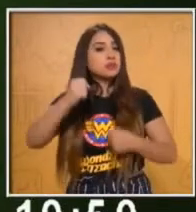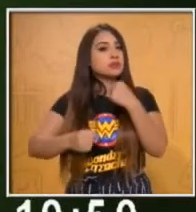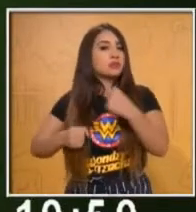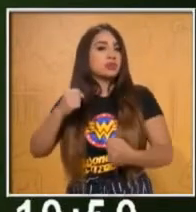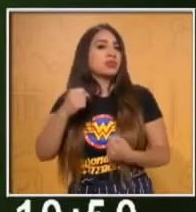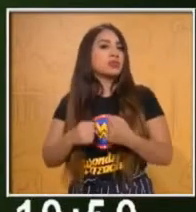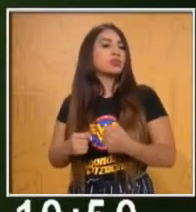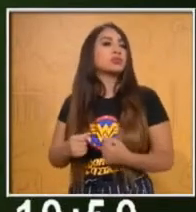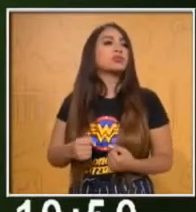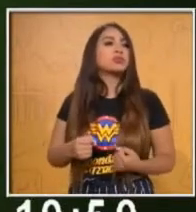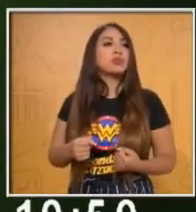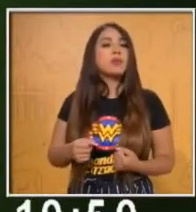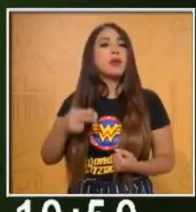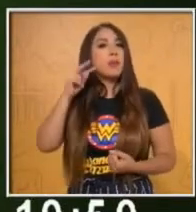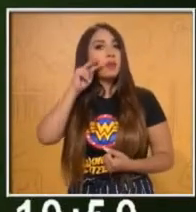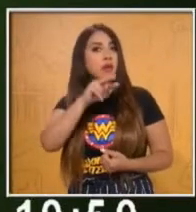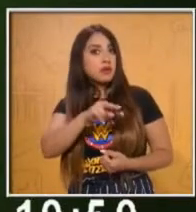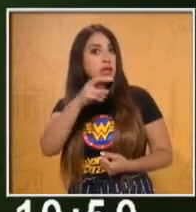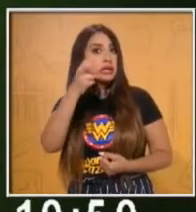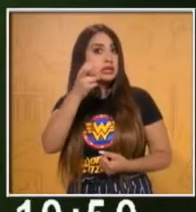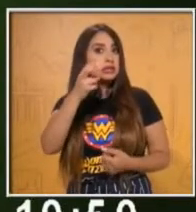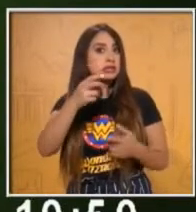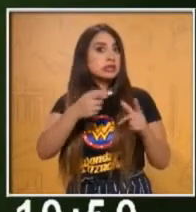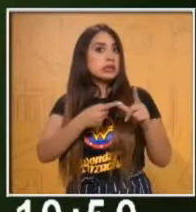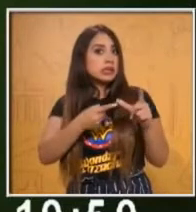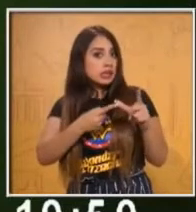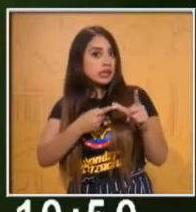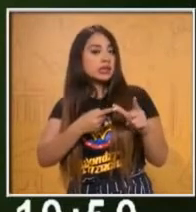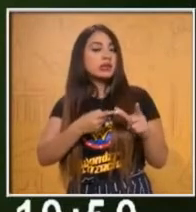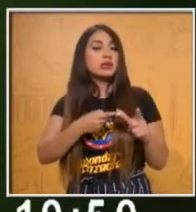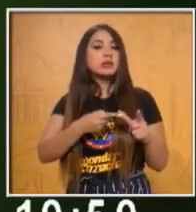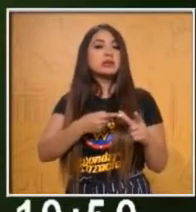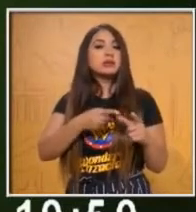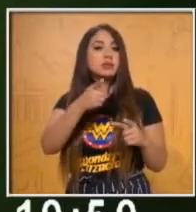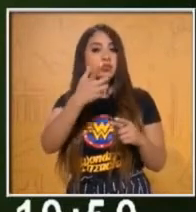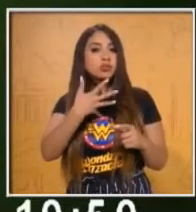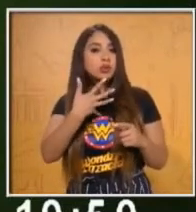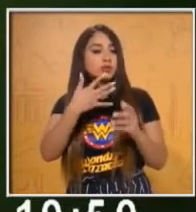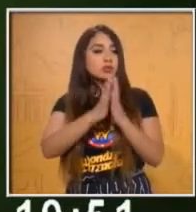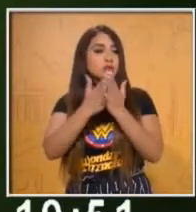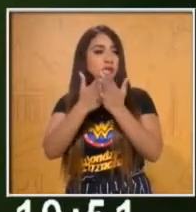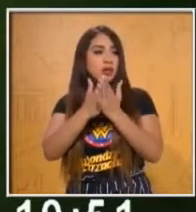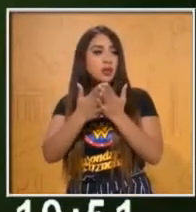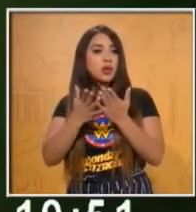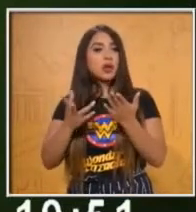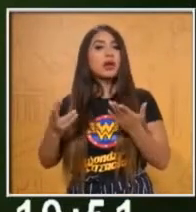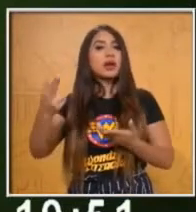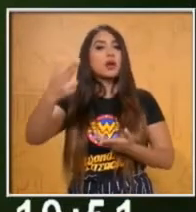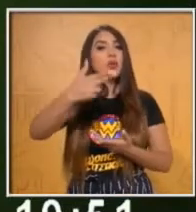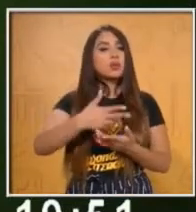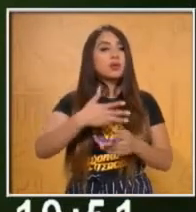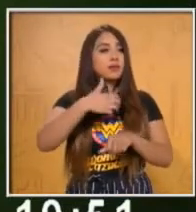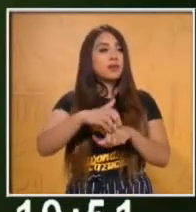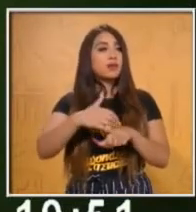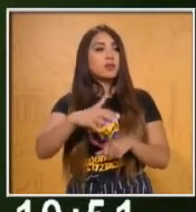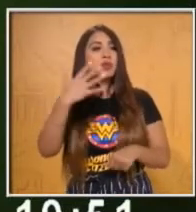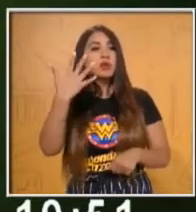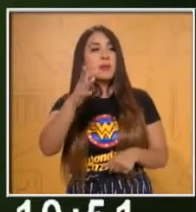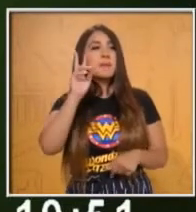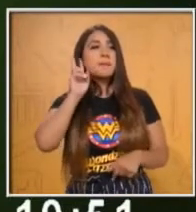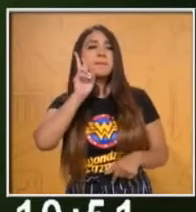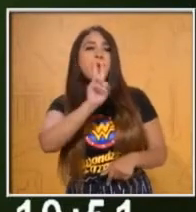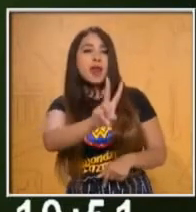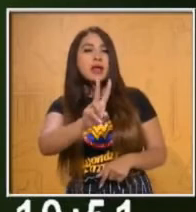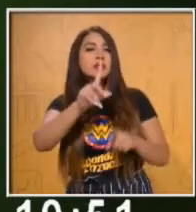ver que estas letras, si tú tienes tu libro de texto recortable 5, verás que tienen